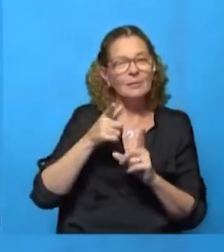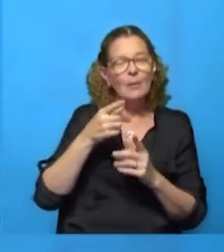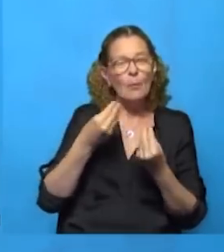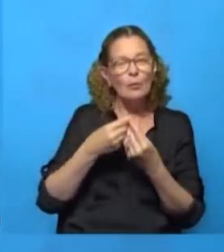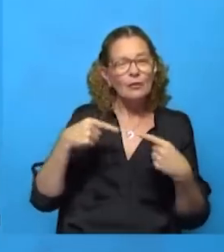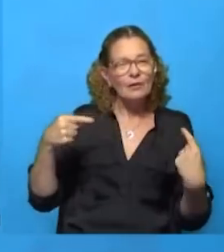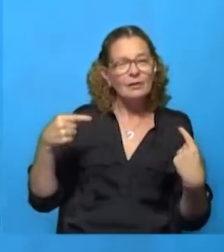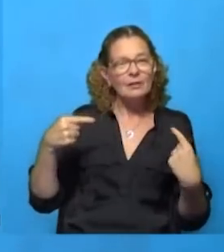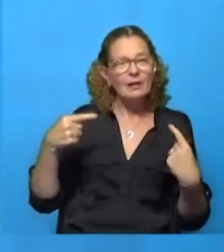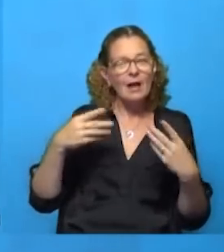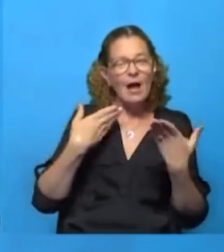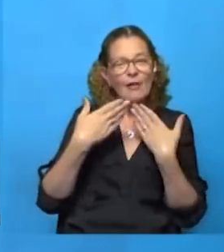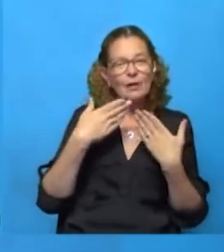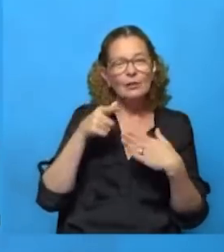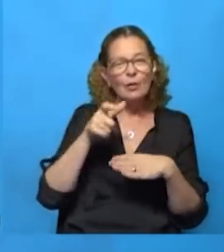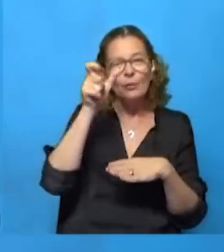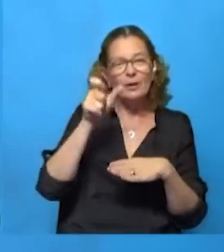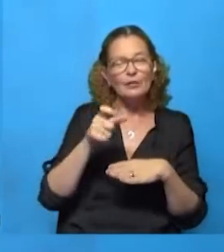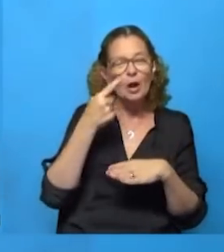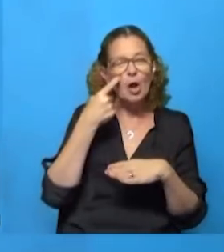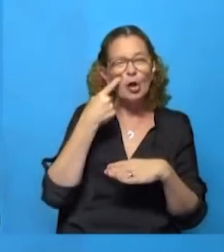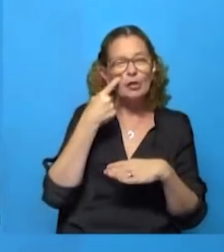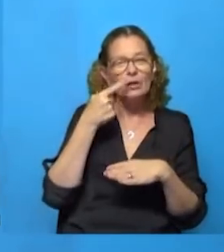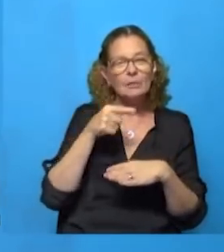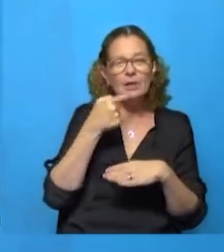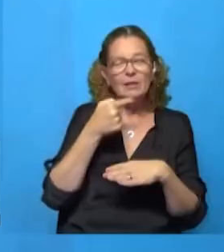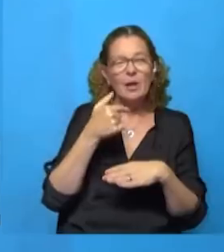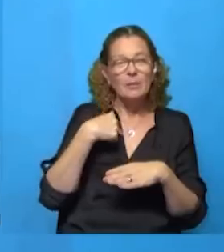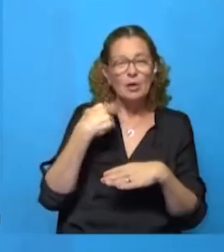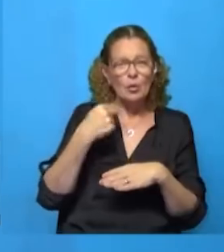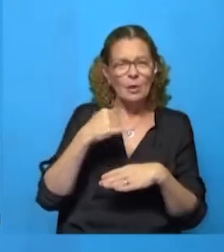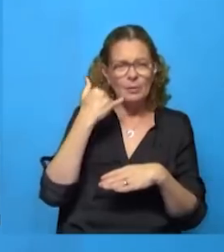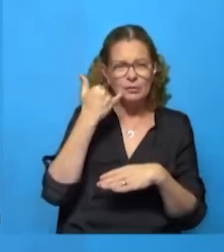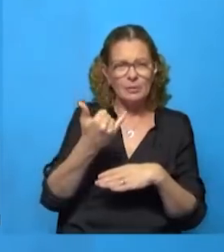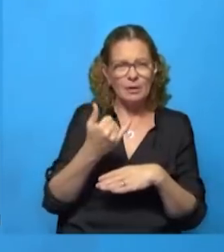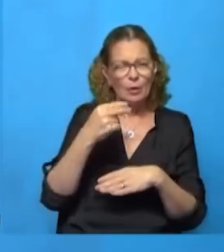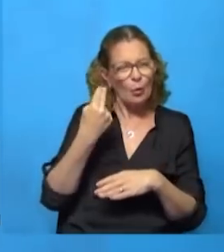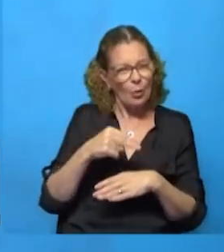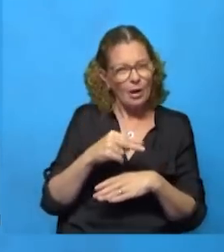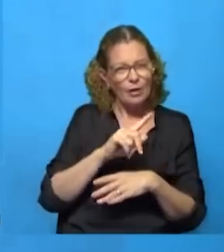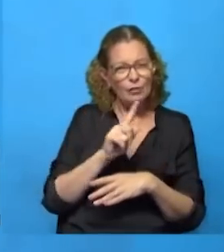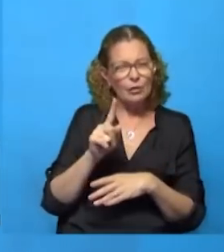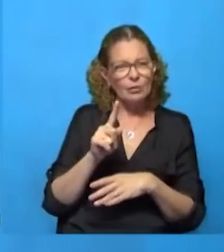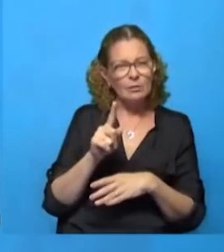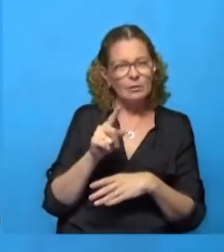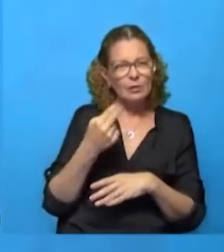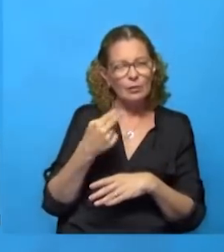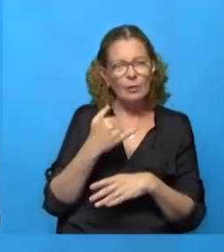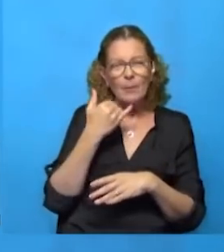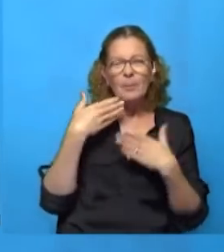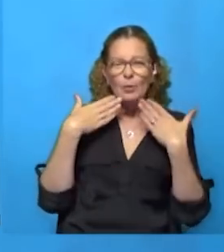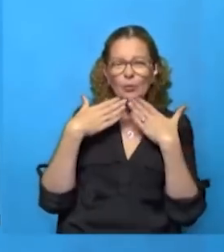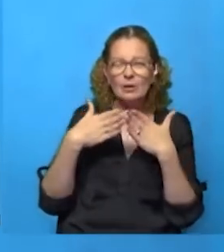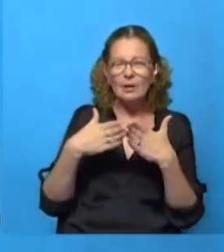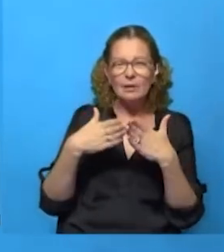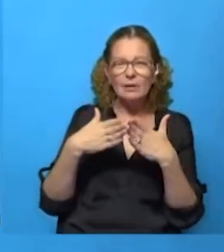veces hablando con gente conocida que te dice No a mí nunca me llamaron yo nunca te llamaron no nunca nunca te preguntaron